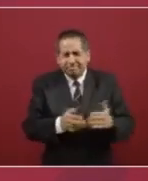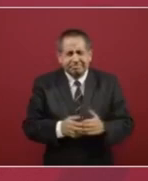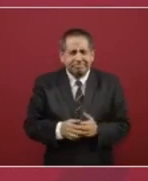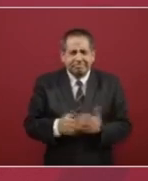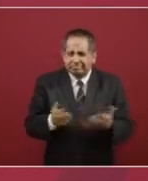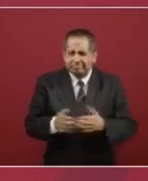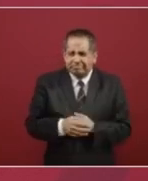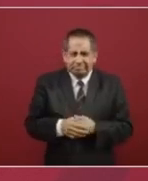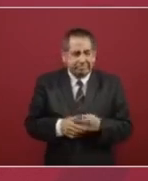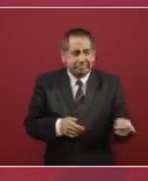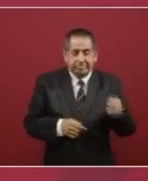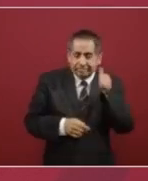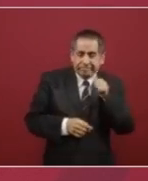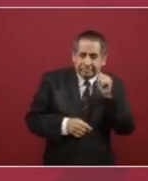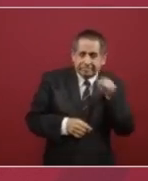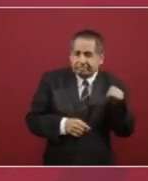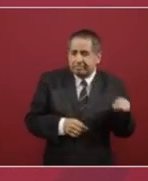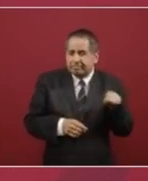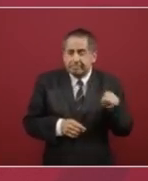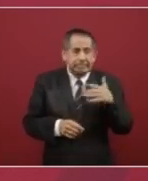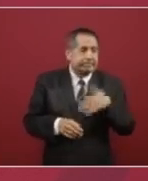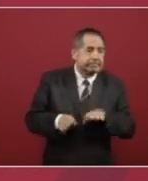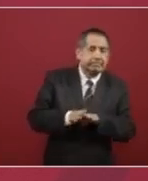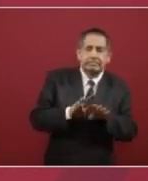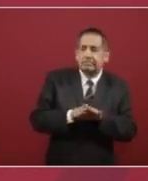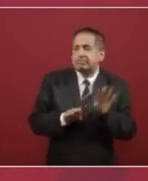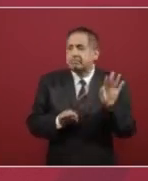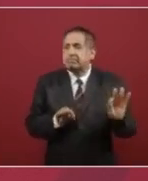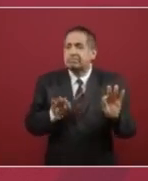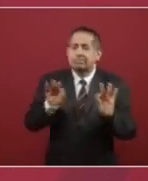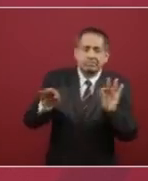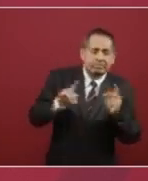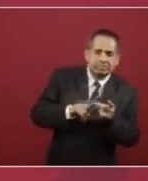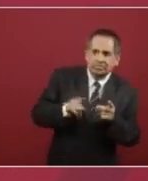Entonces siempre andan buscando las podridas,